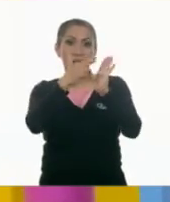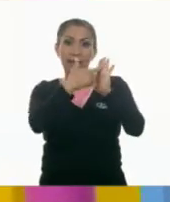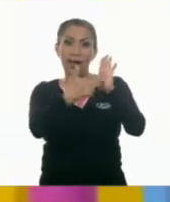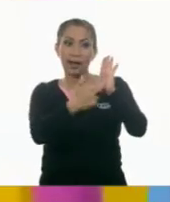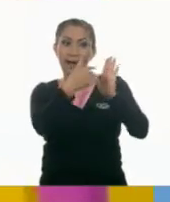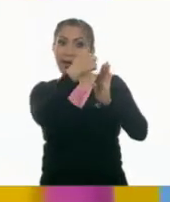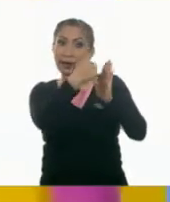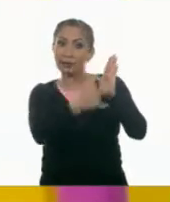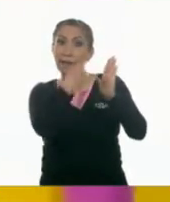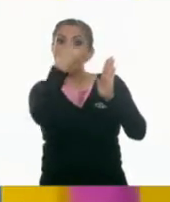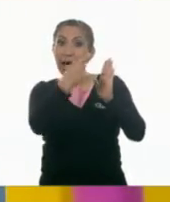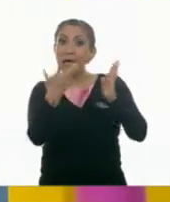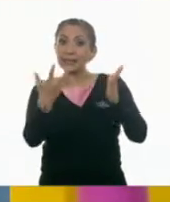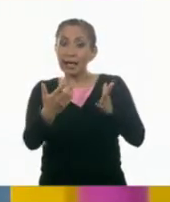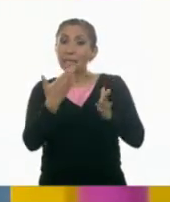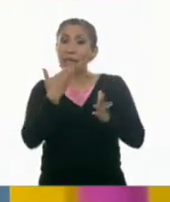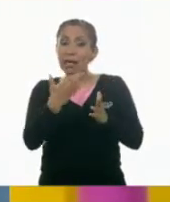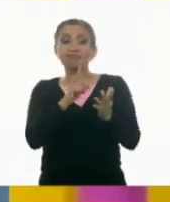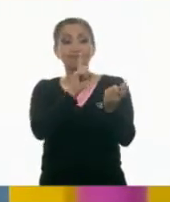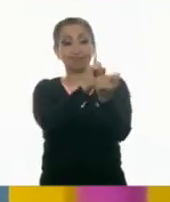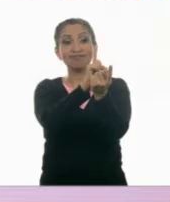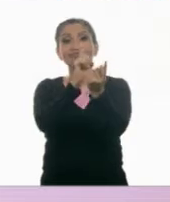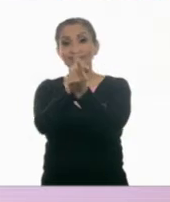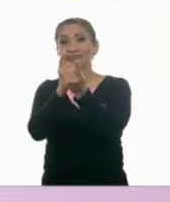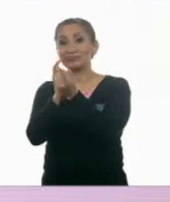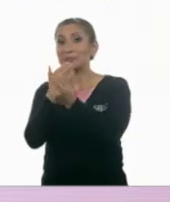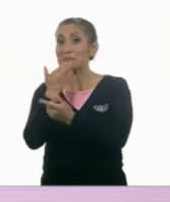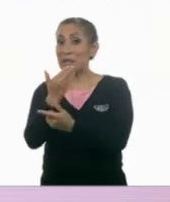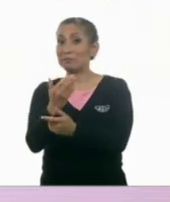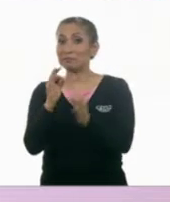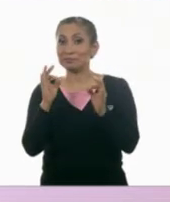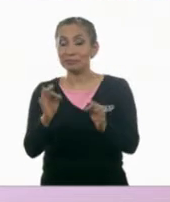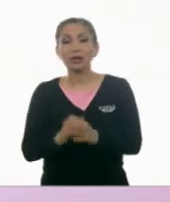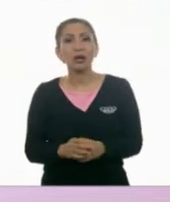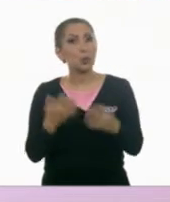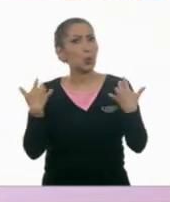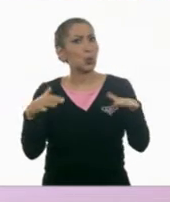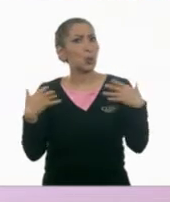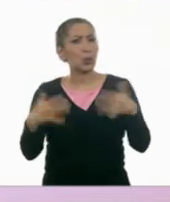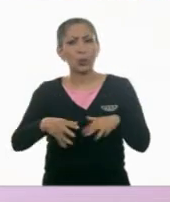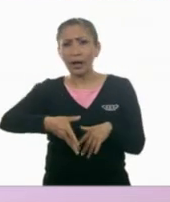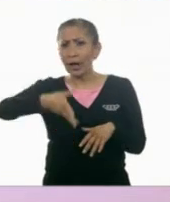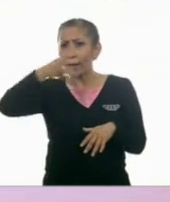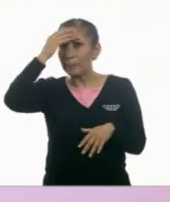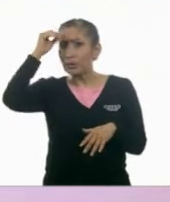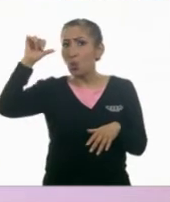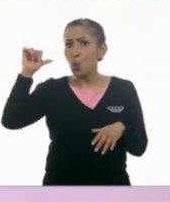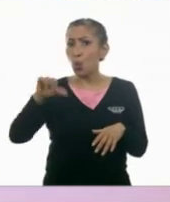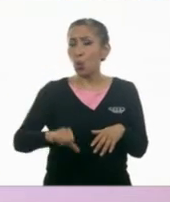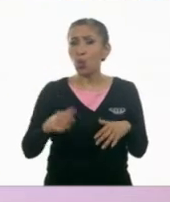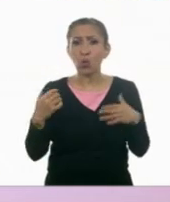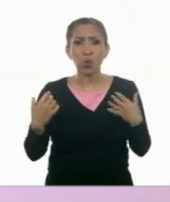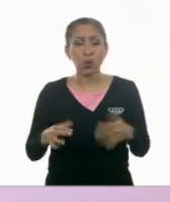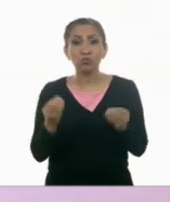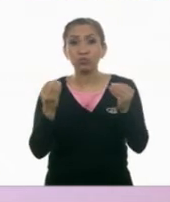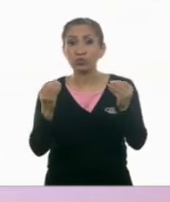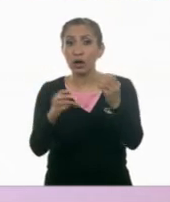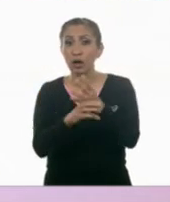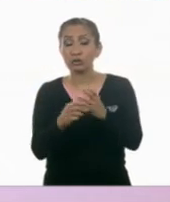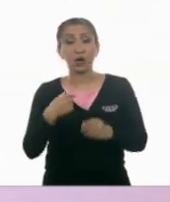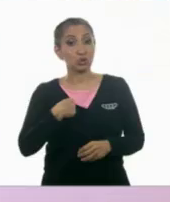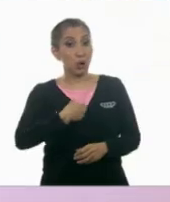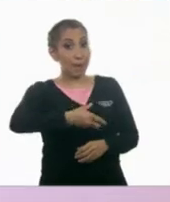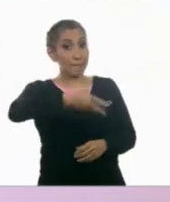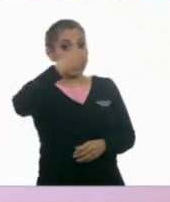justamente para poder desarrollar una sana convivencia. ¡Guau! ¿Cuántas cosas hemos aprendido el día de hoy? Yo